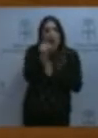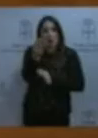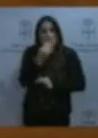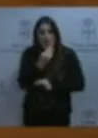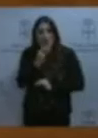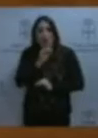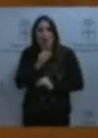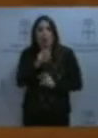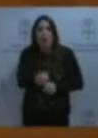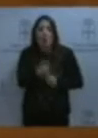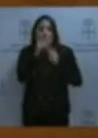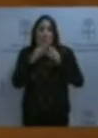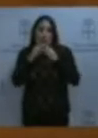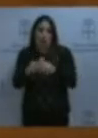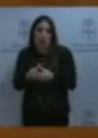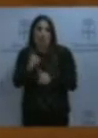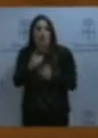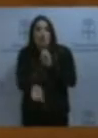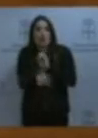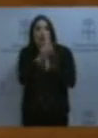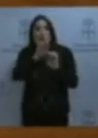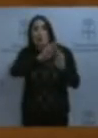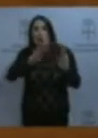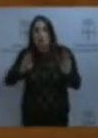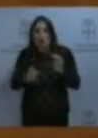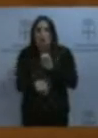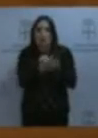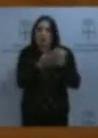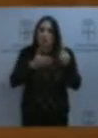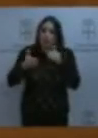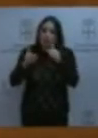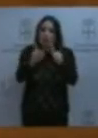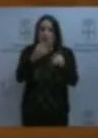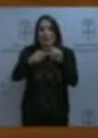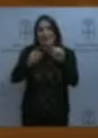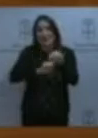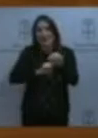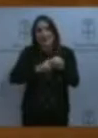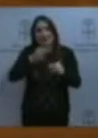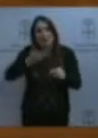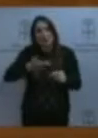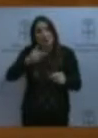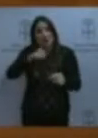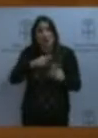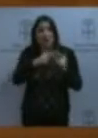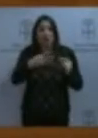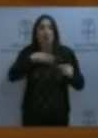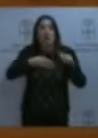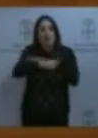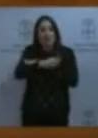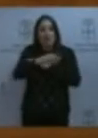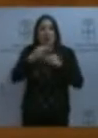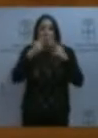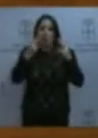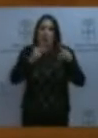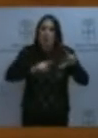o marítimo pesquero, la creación de una web orientada a la difusión de los elementos singulares del patrimonio industrial asturiano con acceso público a mapas